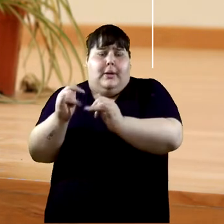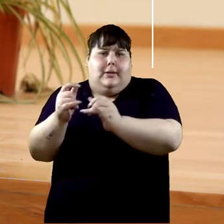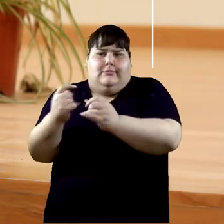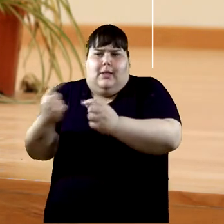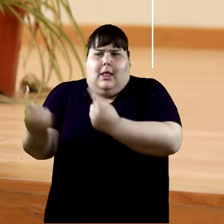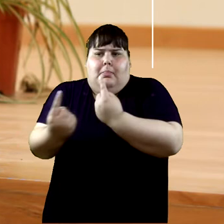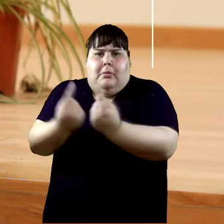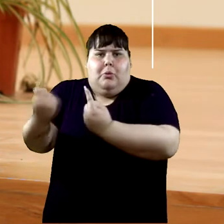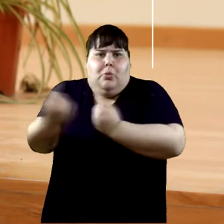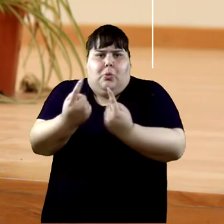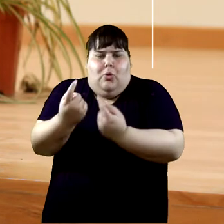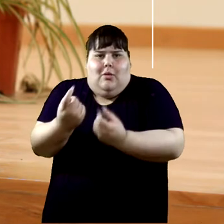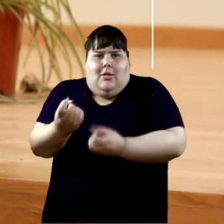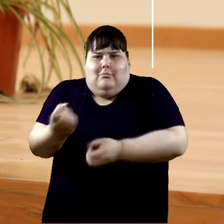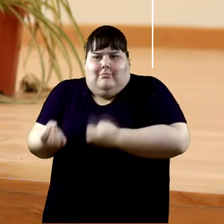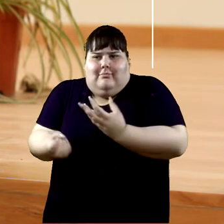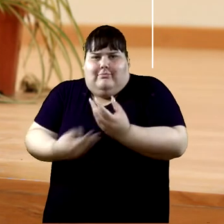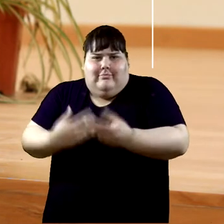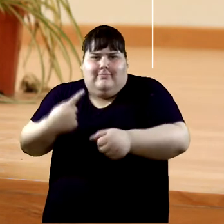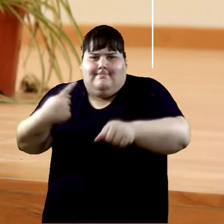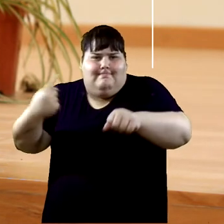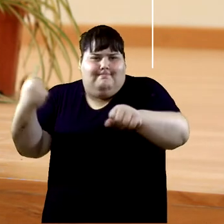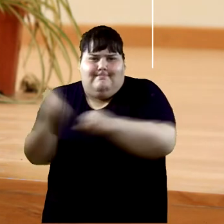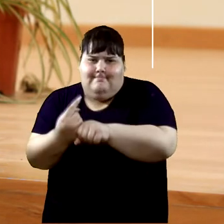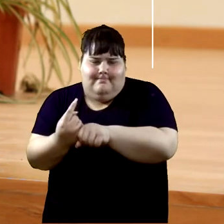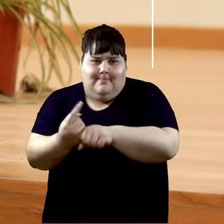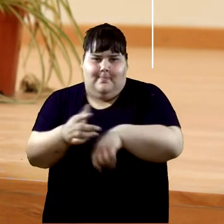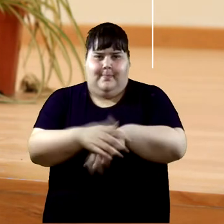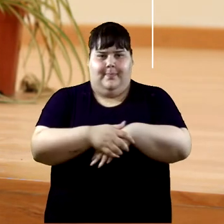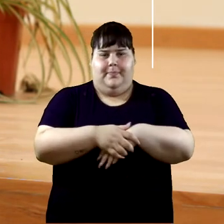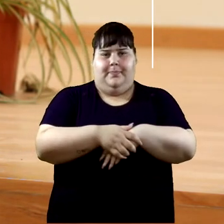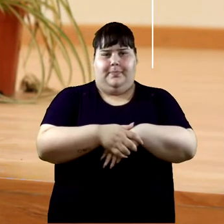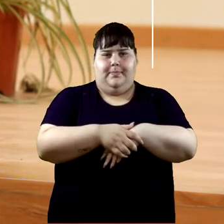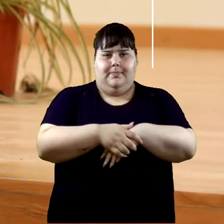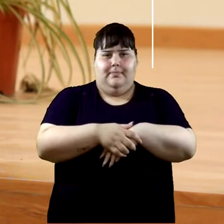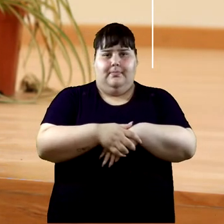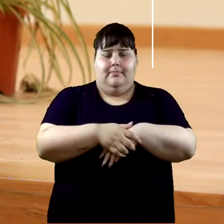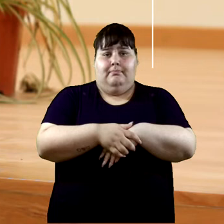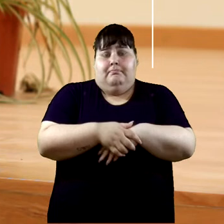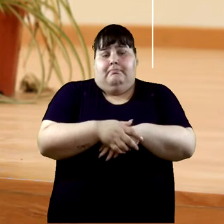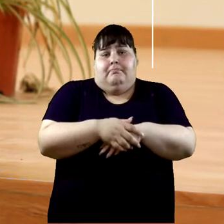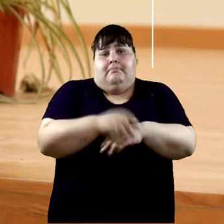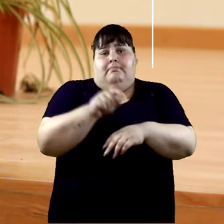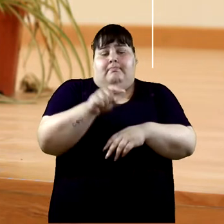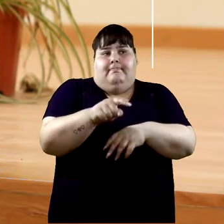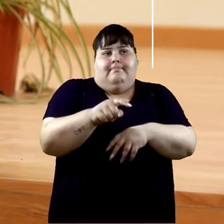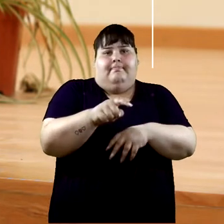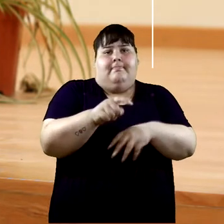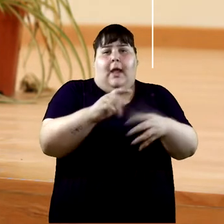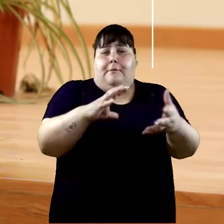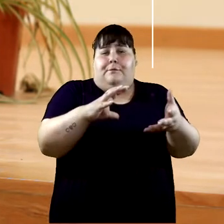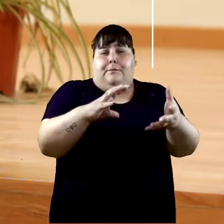los jóvenes no podrían ir así los jóvenes nos podrían transmitir de alguna manera se mata